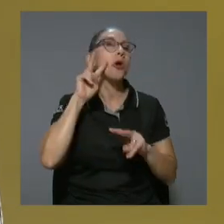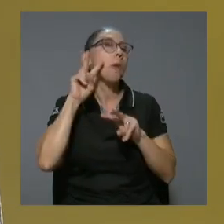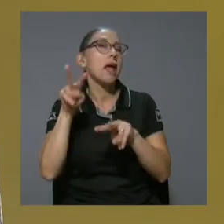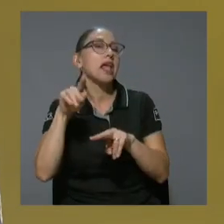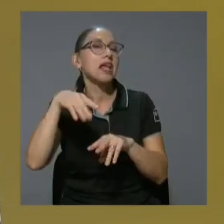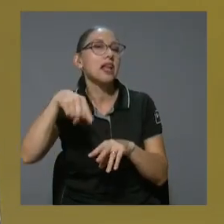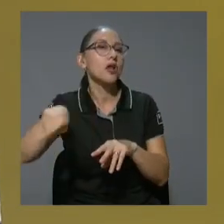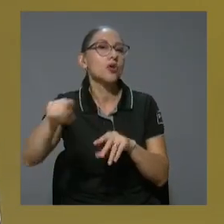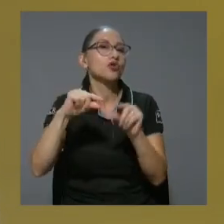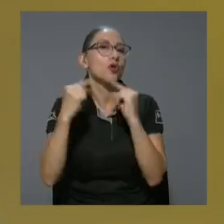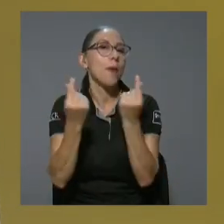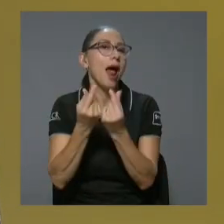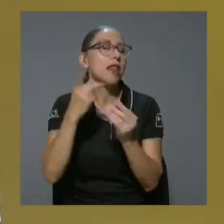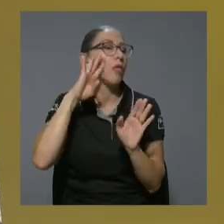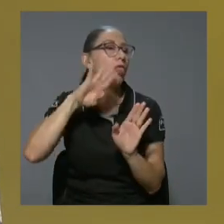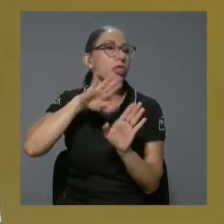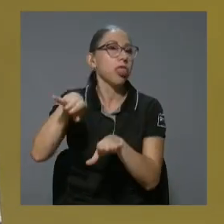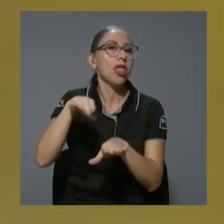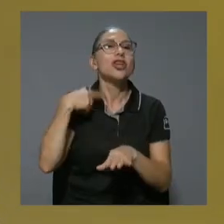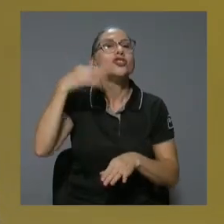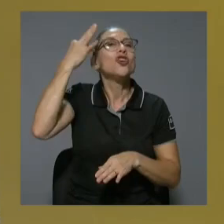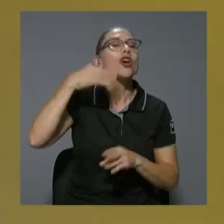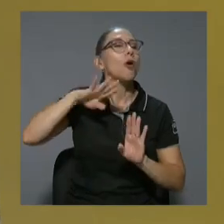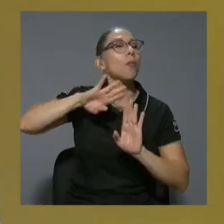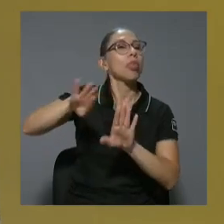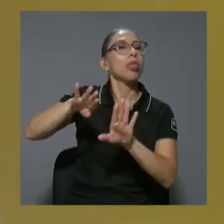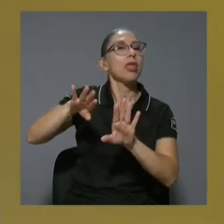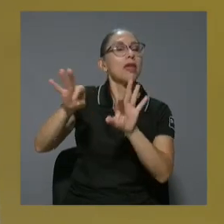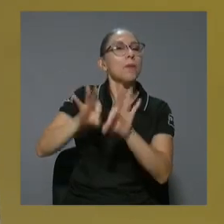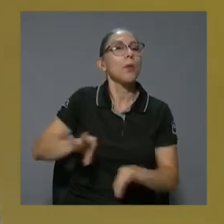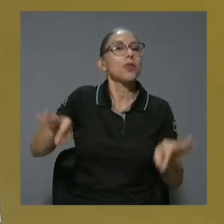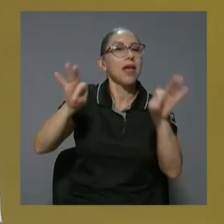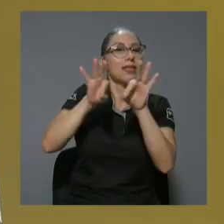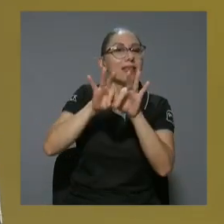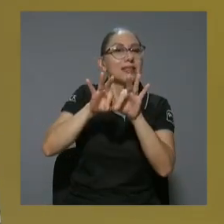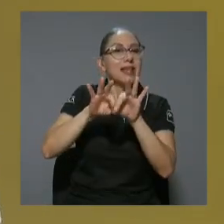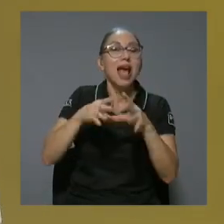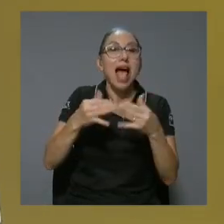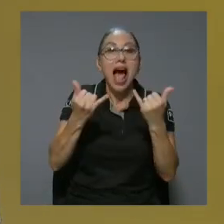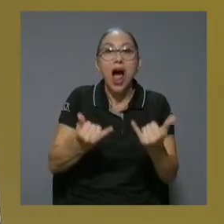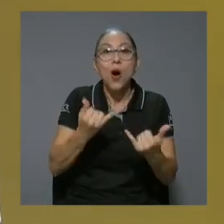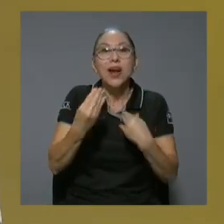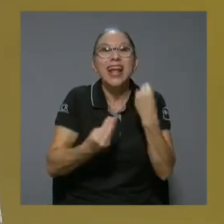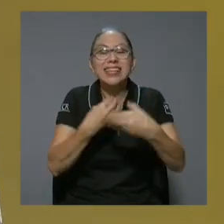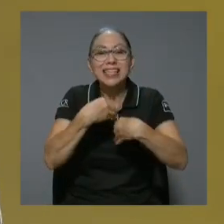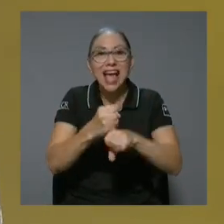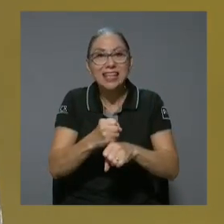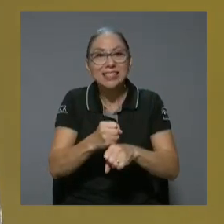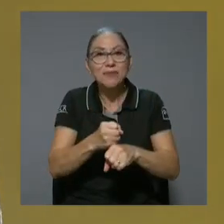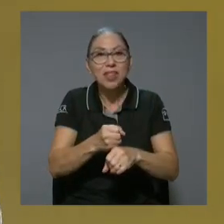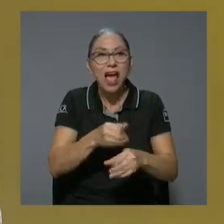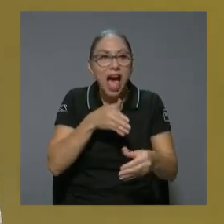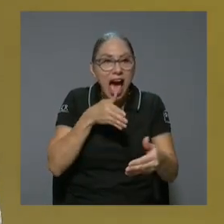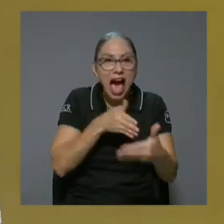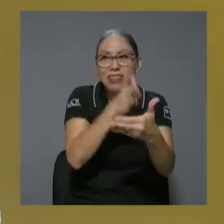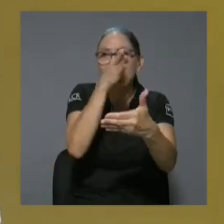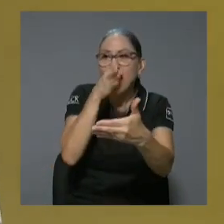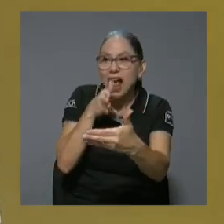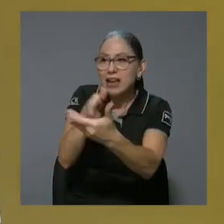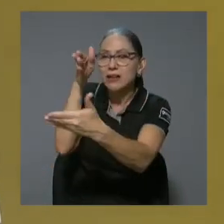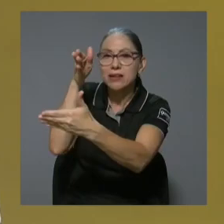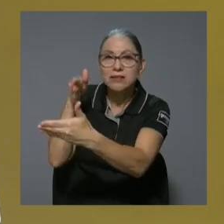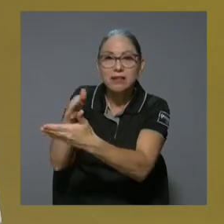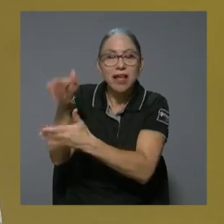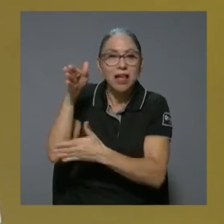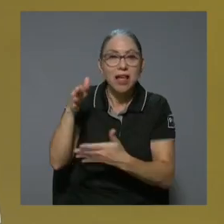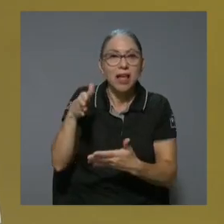discusión de los temas relevantes, porque lo más importante es atacar al otro ad hominem o atacarlo